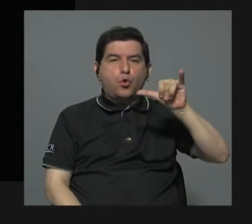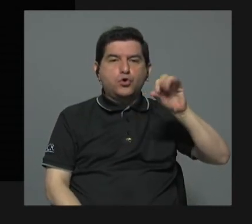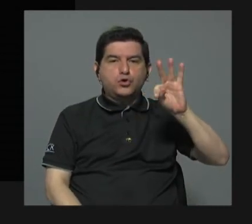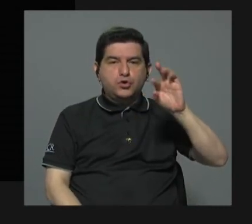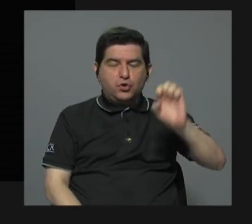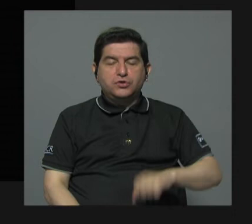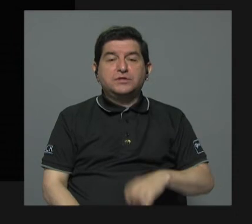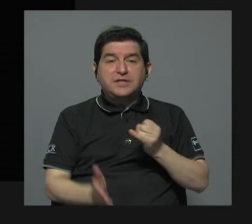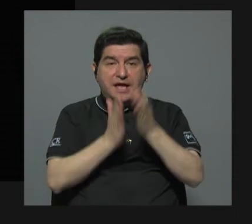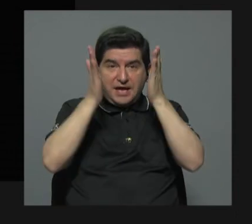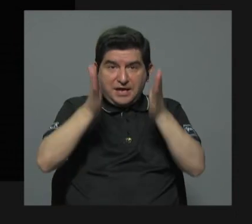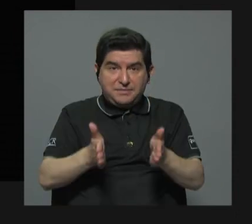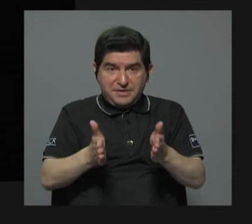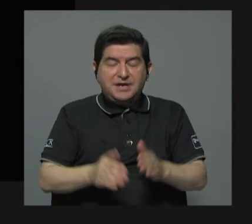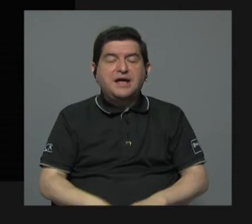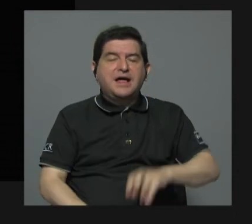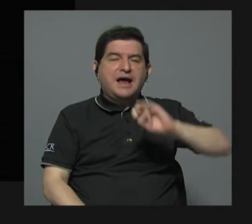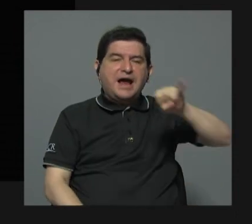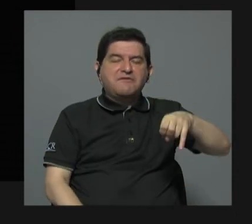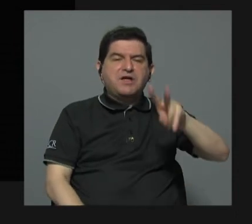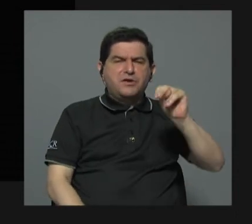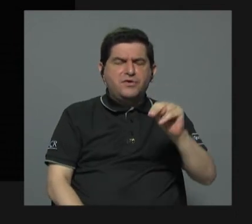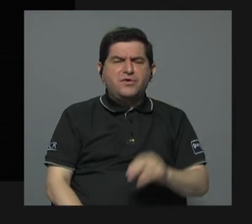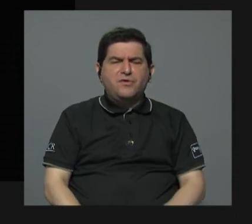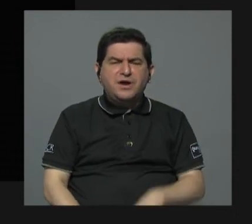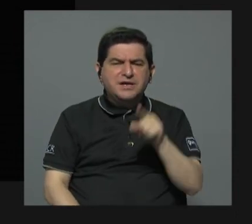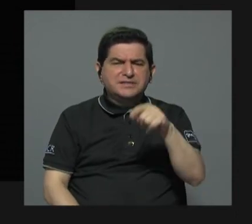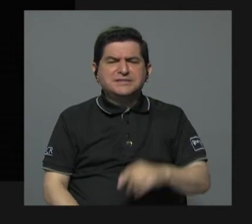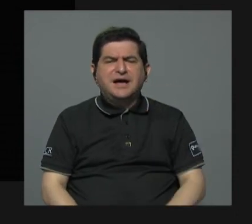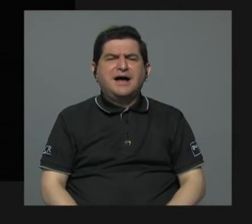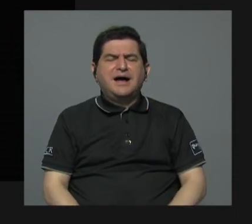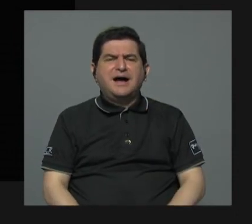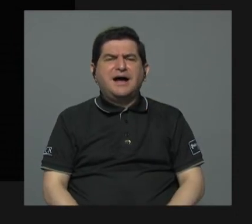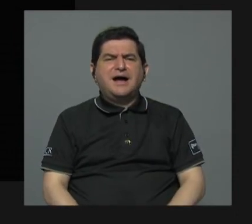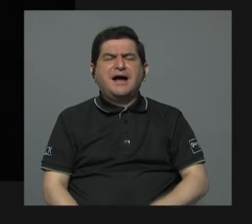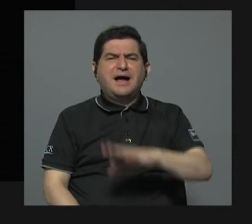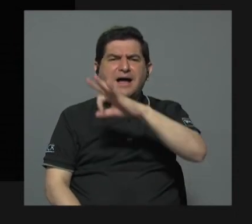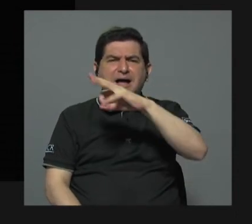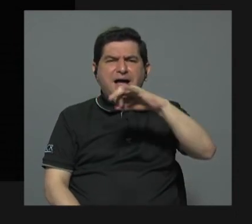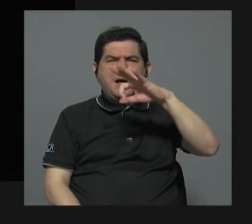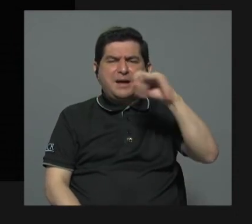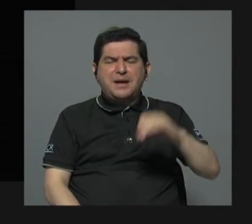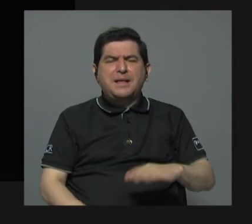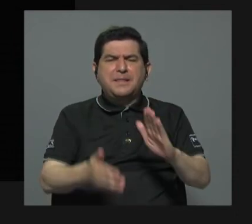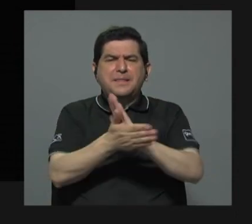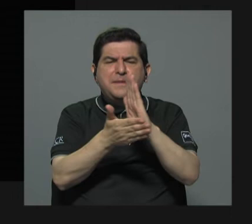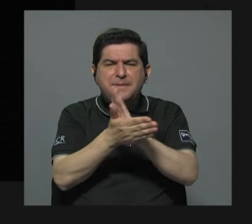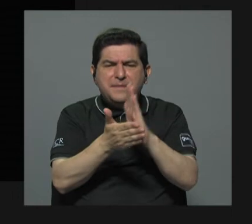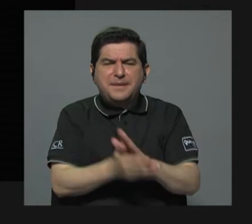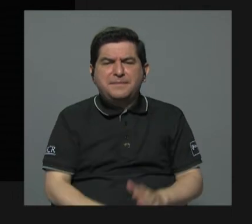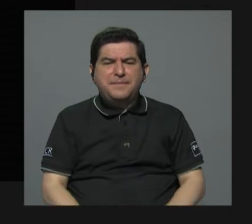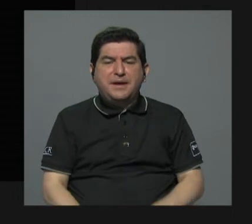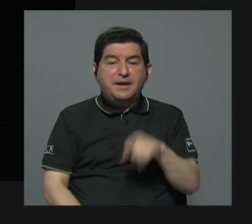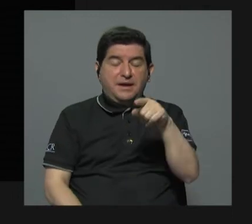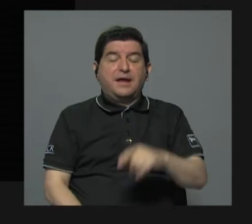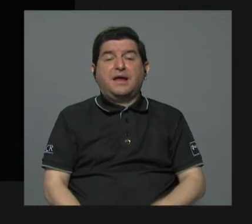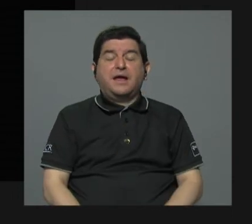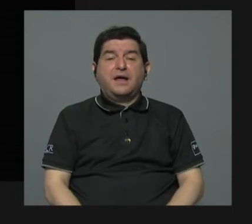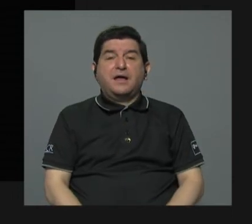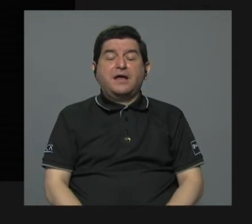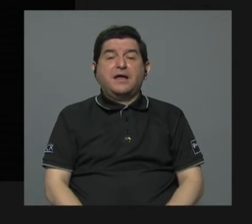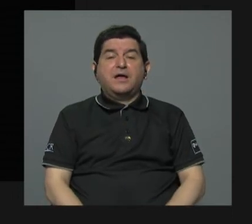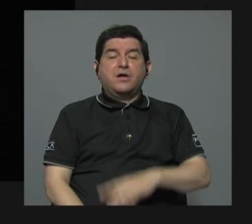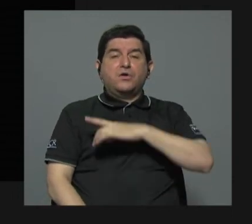identificó un investigador llamado Javier Nogués como las mariposas de papel, que era un tocado muy típico del